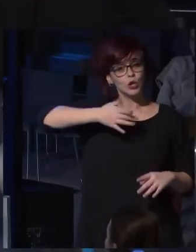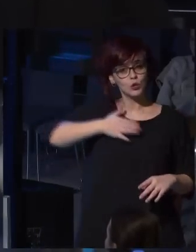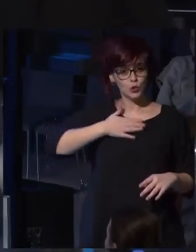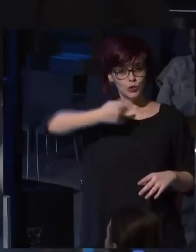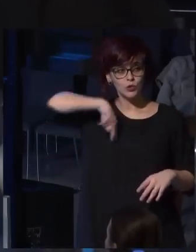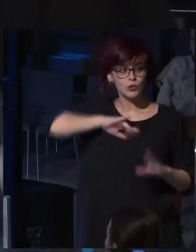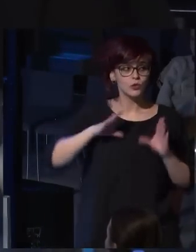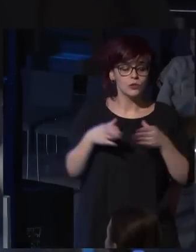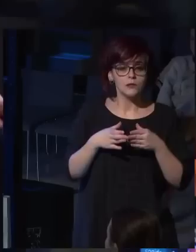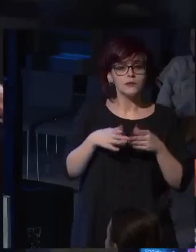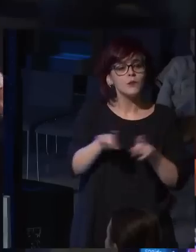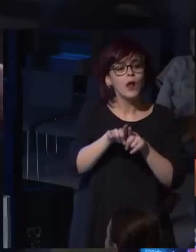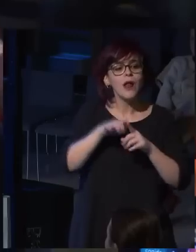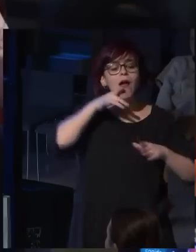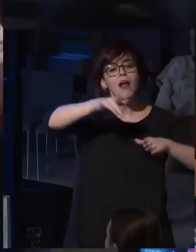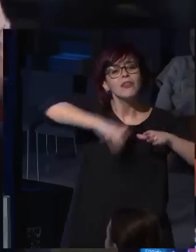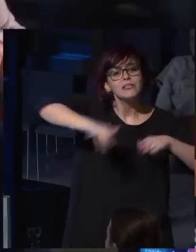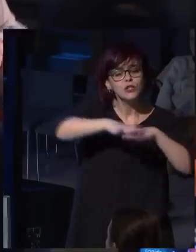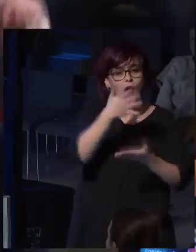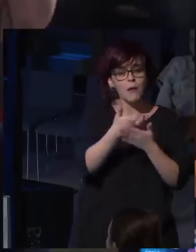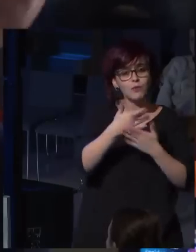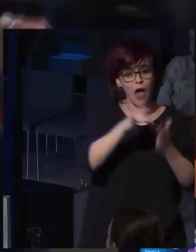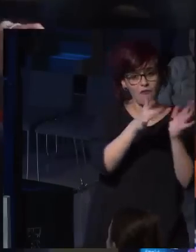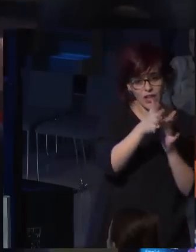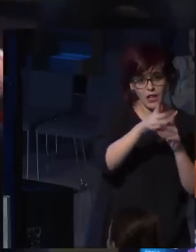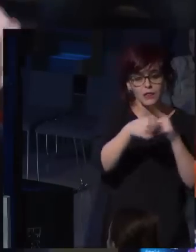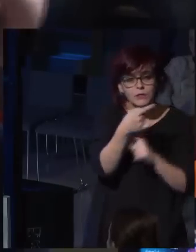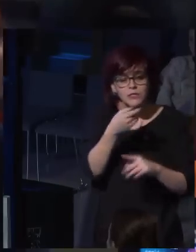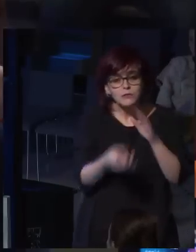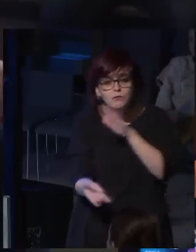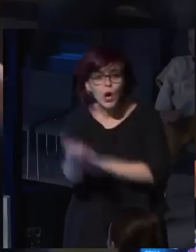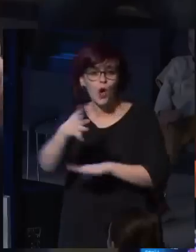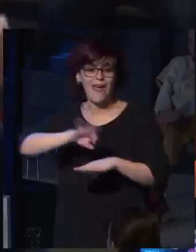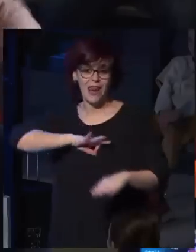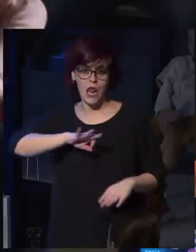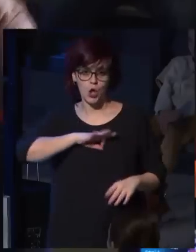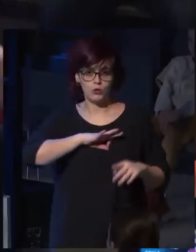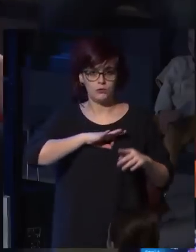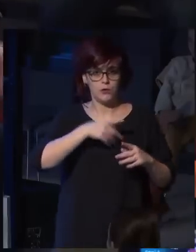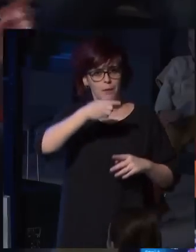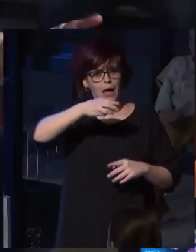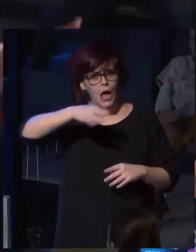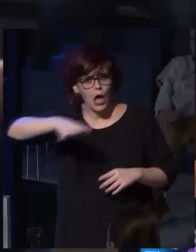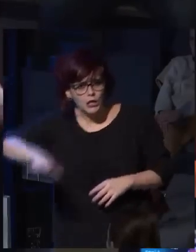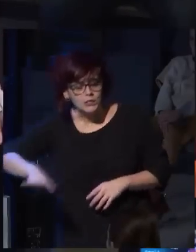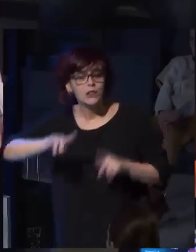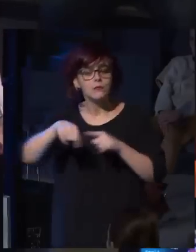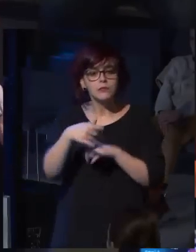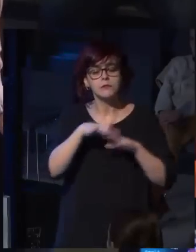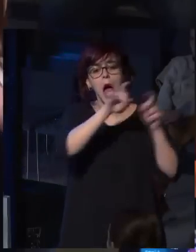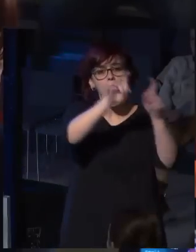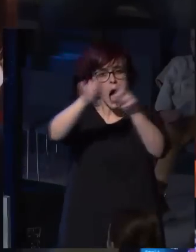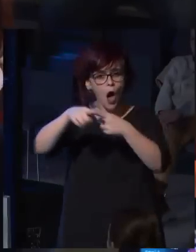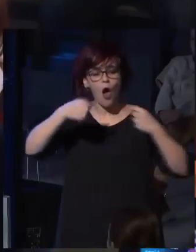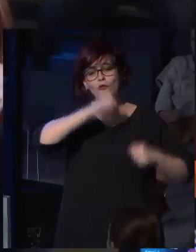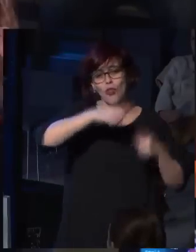al... O sea, el disco lo grabamos en abril y salió en enero. O sea, muchos meses después, y durante todos esos meses estuvimos girando. Y